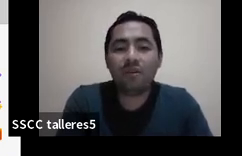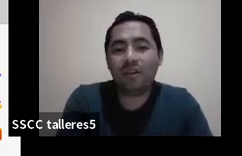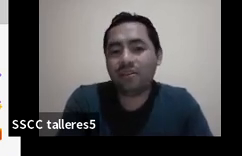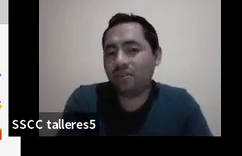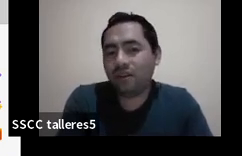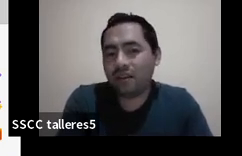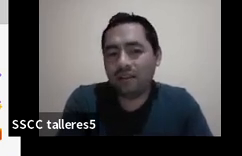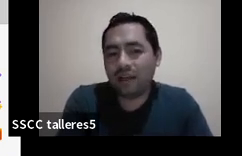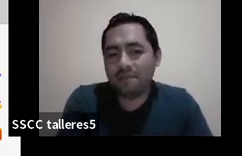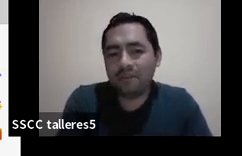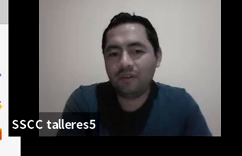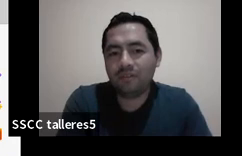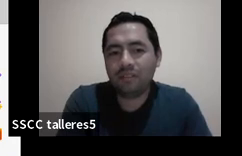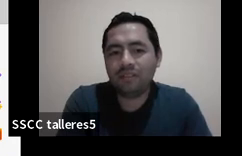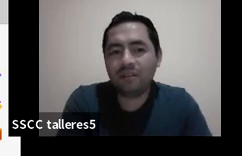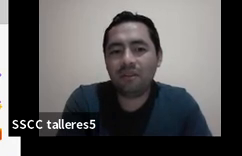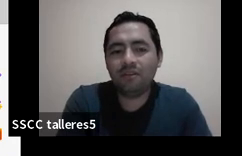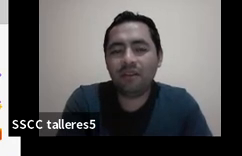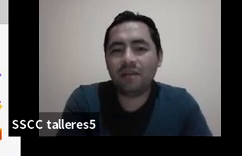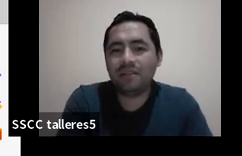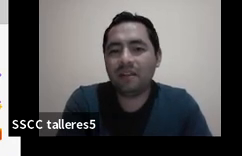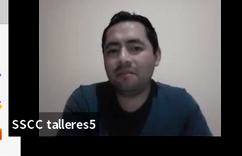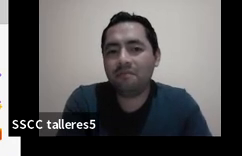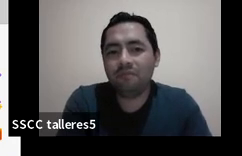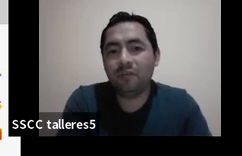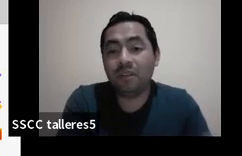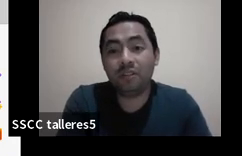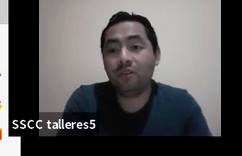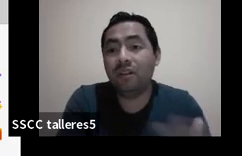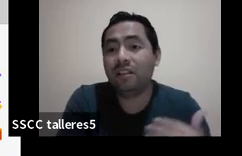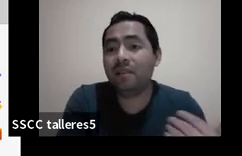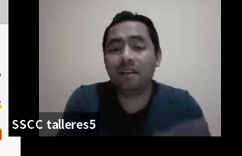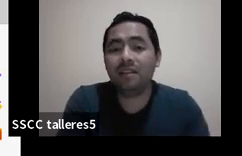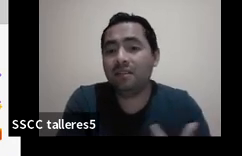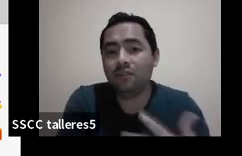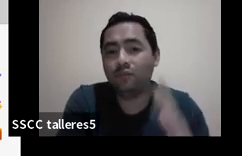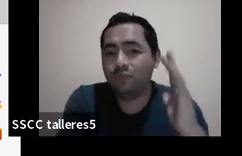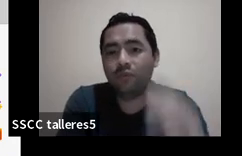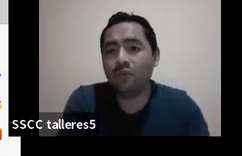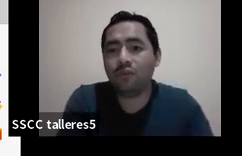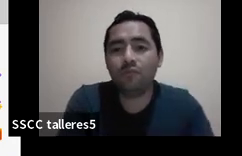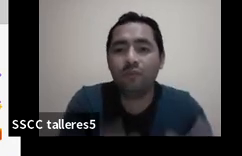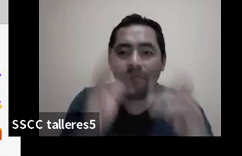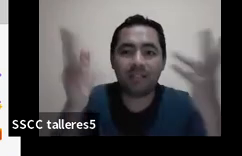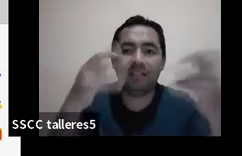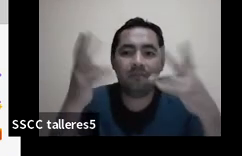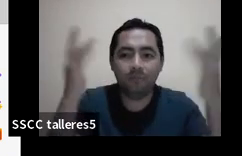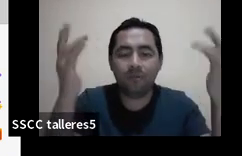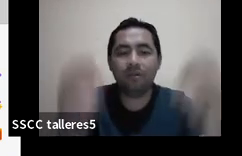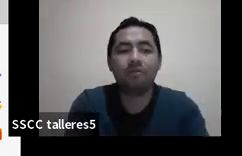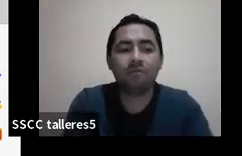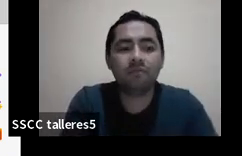hoja, en un libro, es esto de acá, lo que ustedes están viendo, el abecedario. Después, todas las demás clases son pura